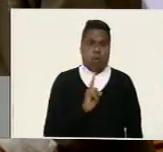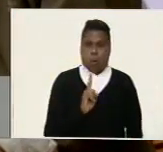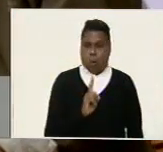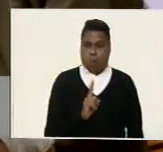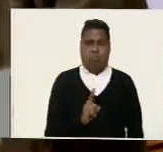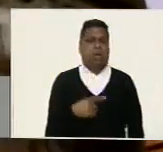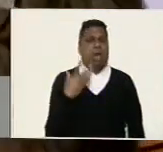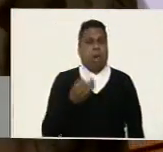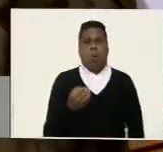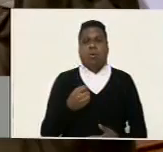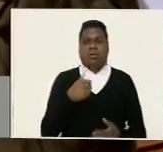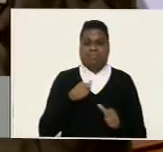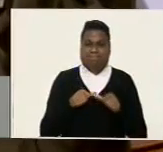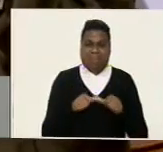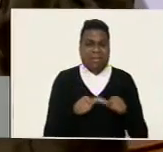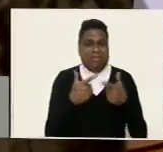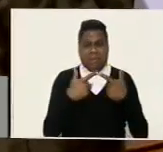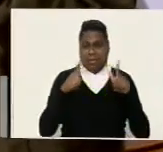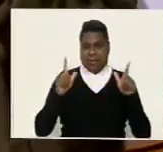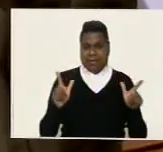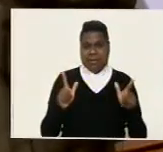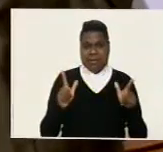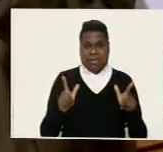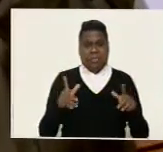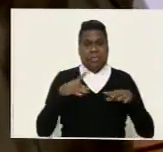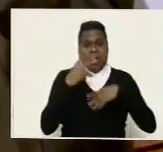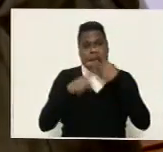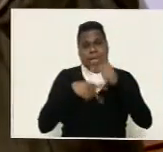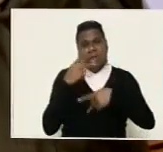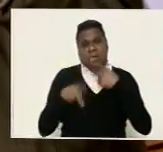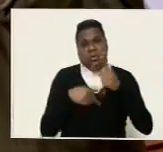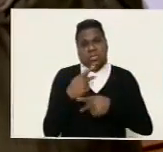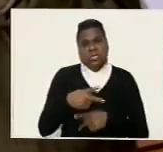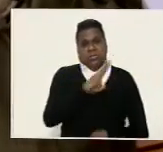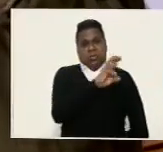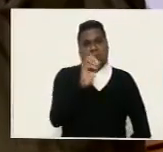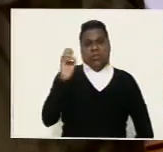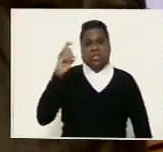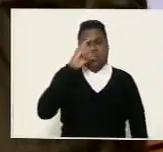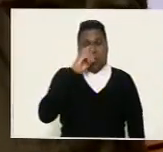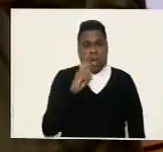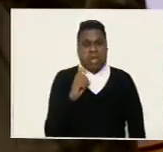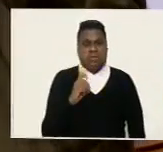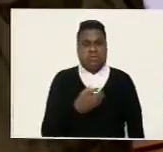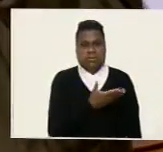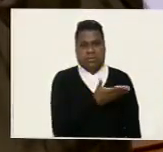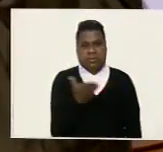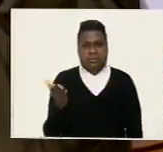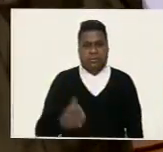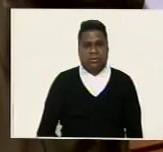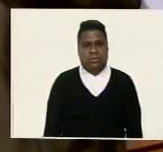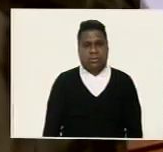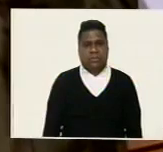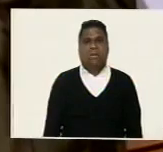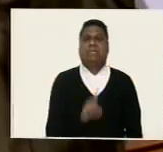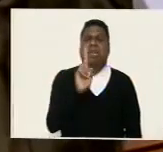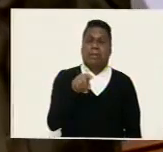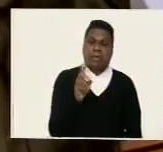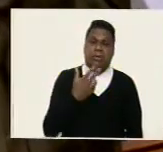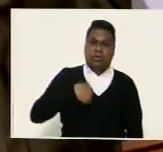libre. Pero en el marco de ese proceso bicentenario, el compañero, también tuvimos la